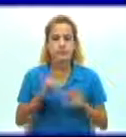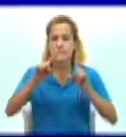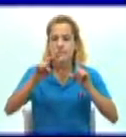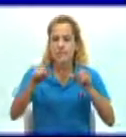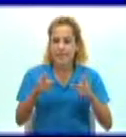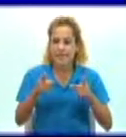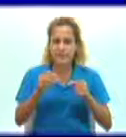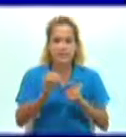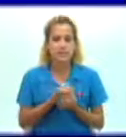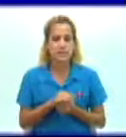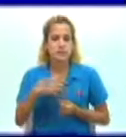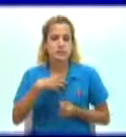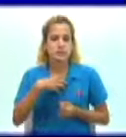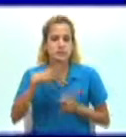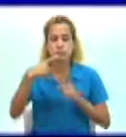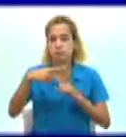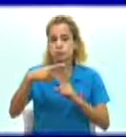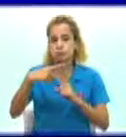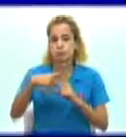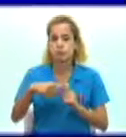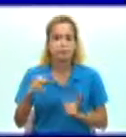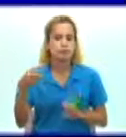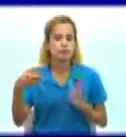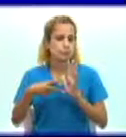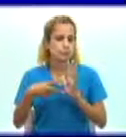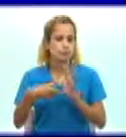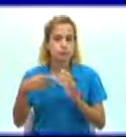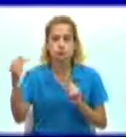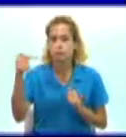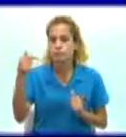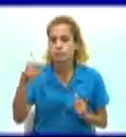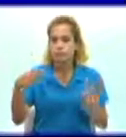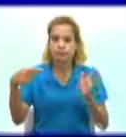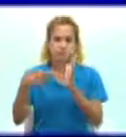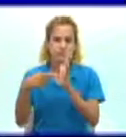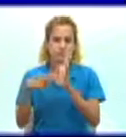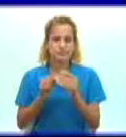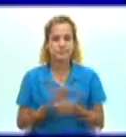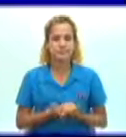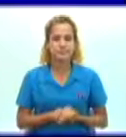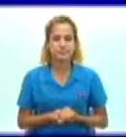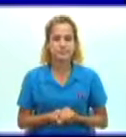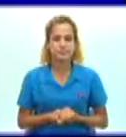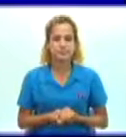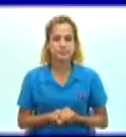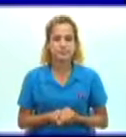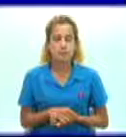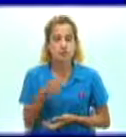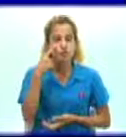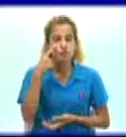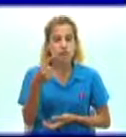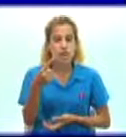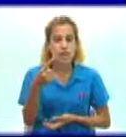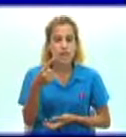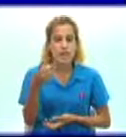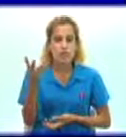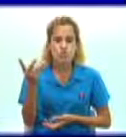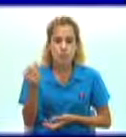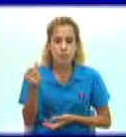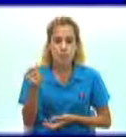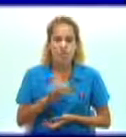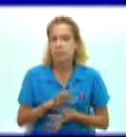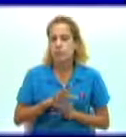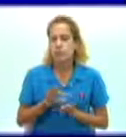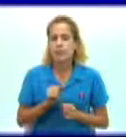paréntesis, tenemos la adición, la división, la sustracción y la multiplicación. Y observen que tenemos números naturales,